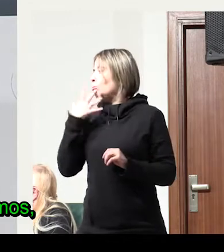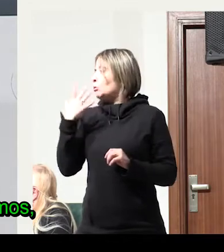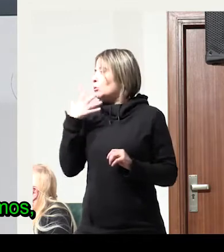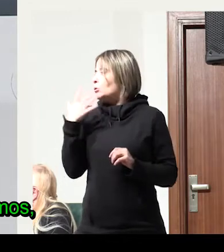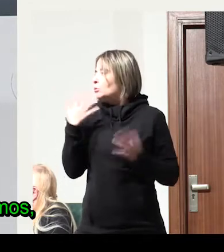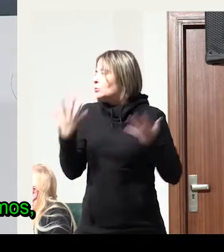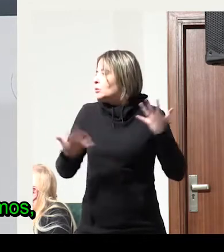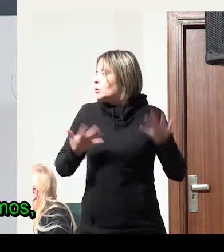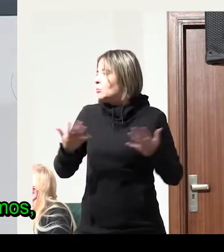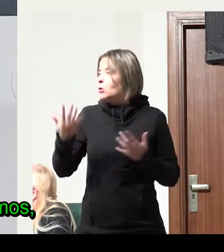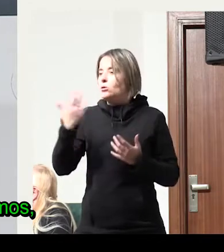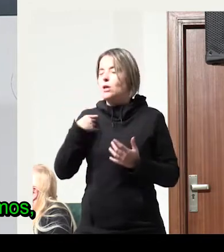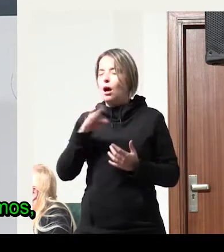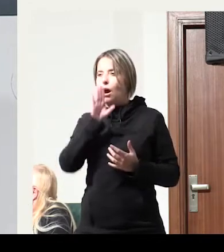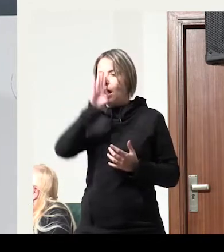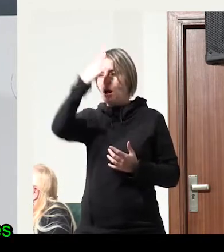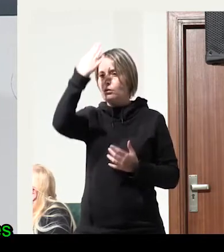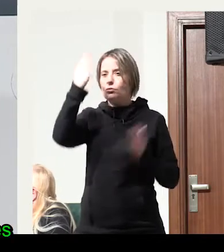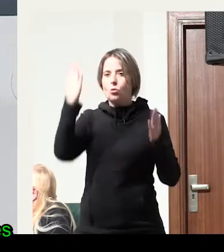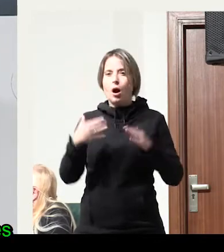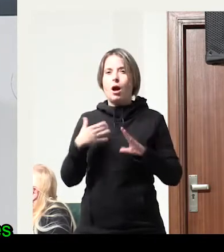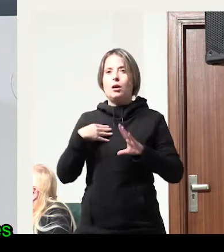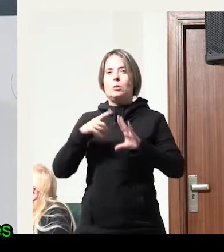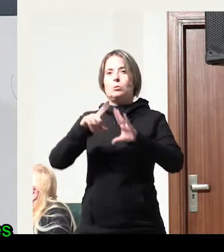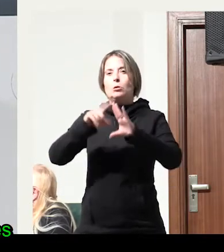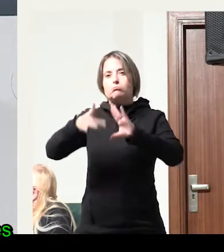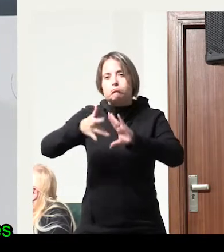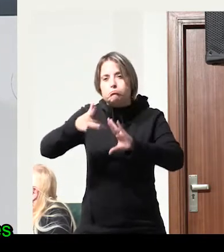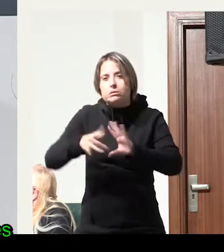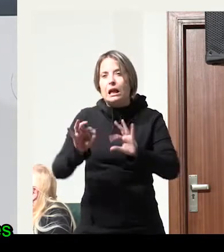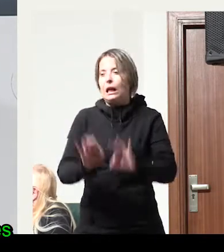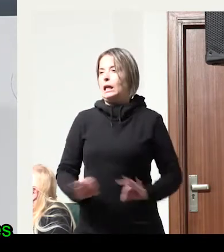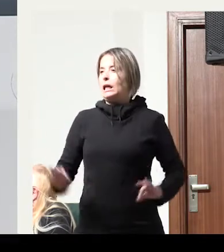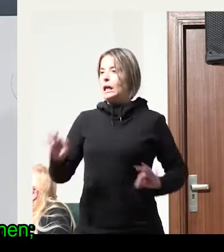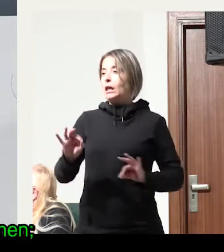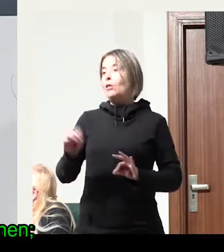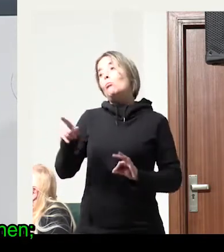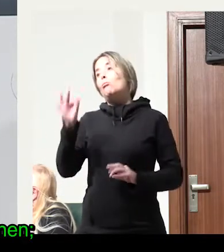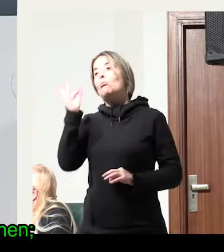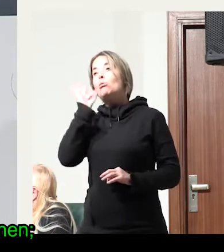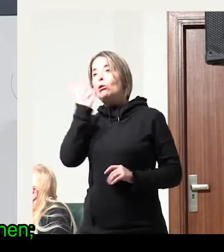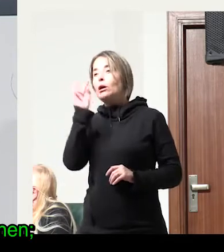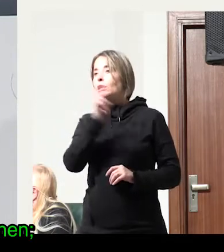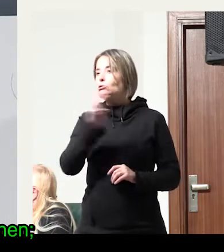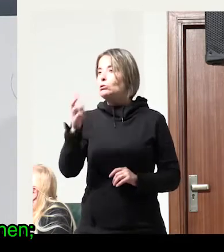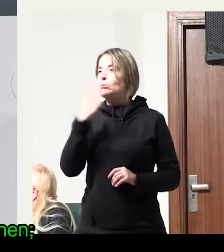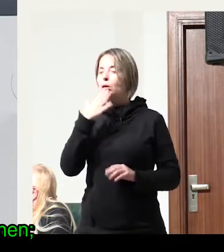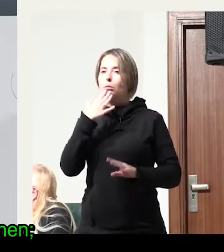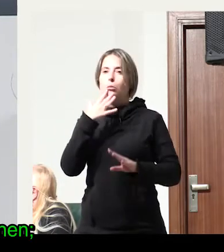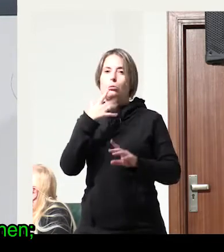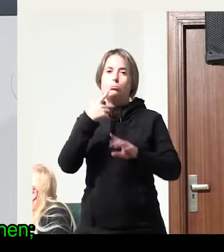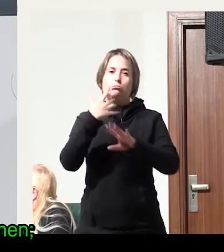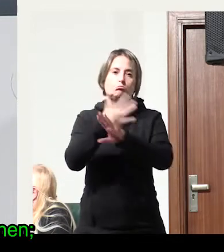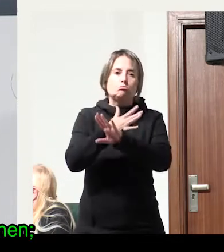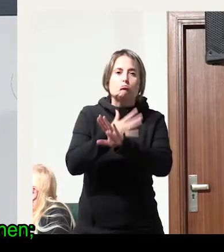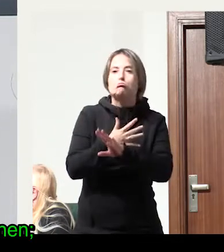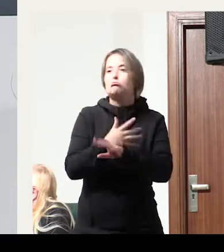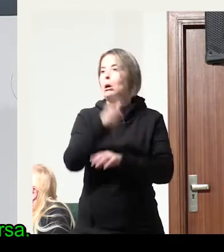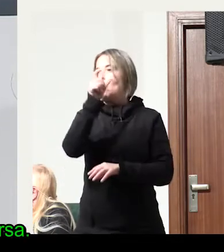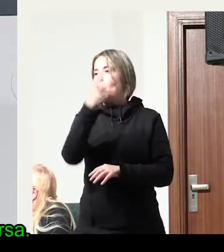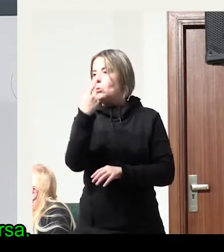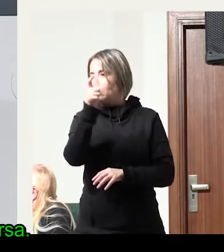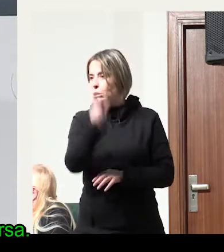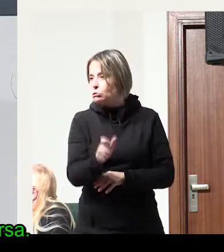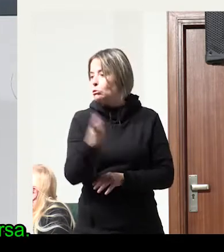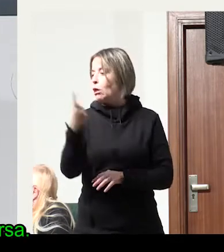no tienen orgasmos, no, ni se masturban ni nada, y otras personas, otras mujeres que están teniendo relaciones con una o con más personas, que tienen pareja, que no tienen pareja, o